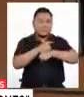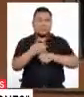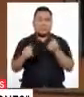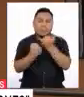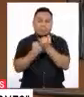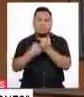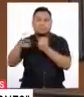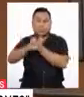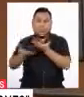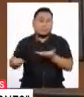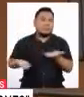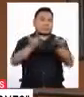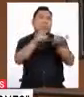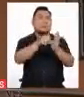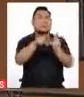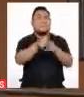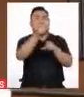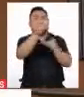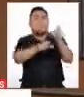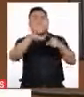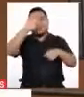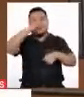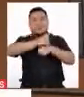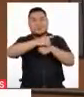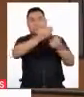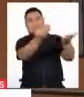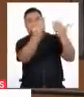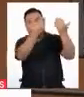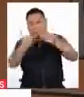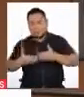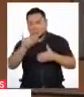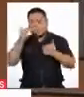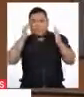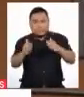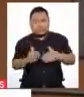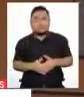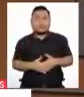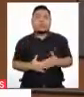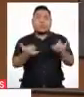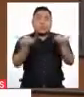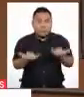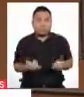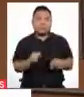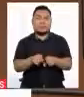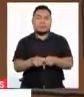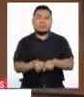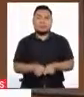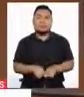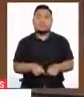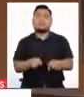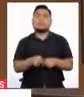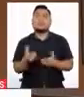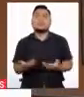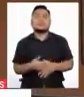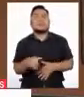apoyo, y trayendo a personas que requieran, y aquí puedan tener una mejor atención. Hoy día también, otra de regiones